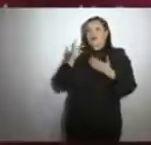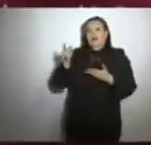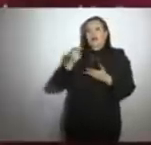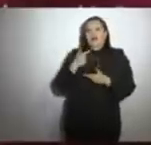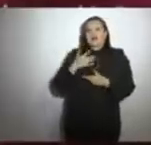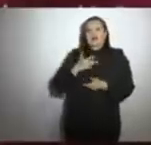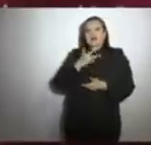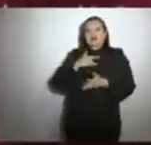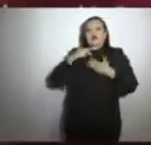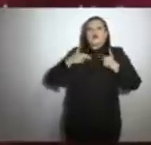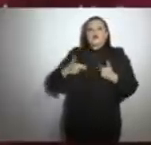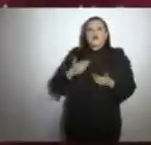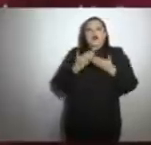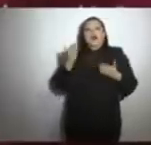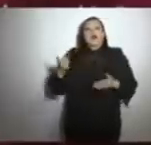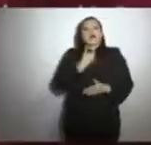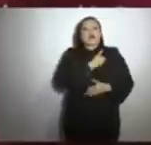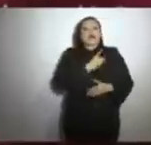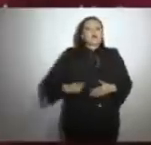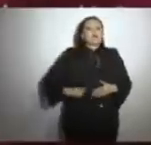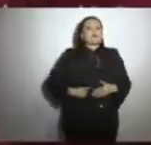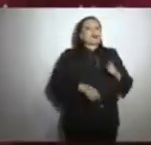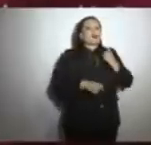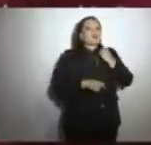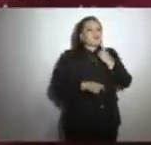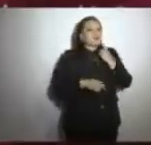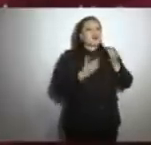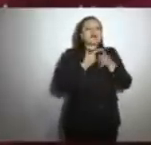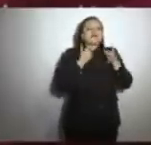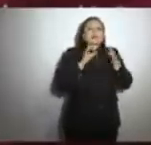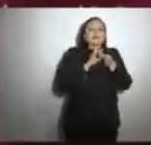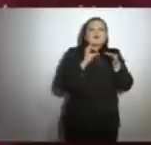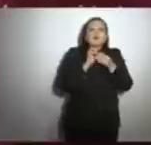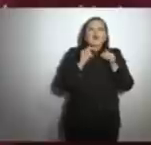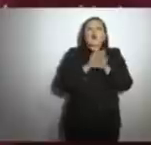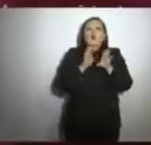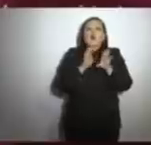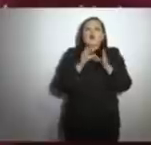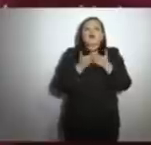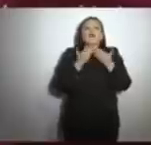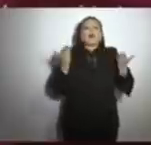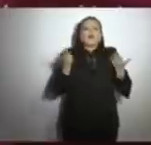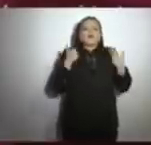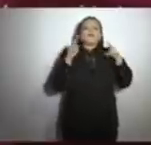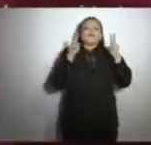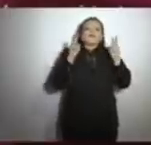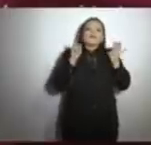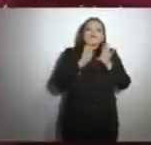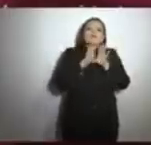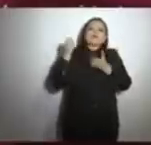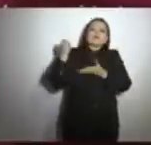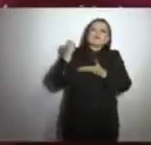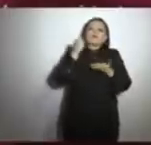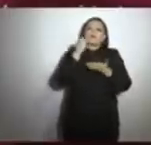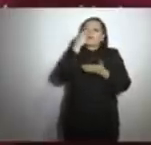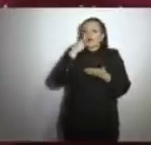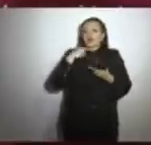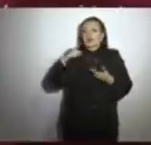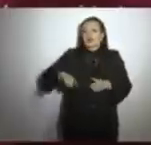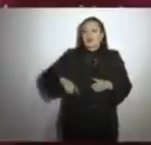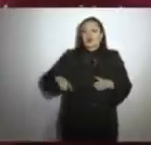calidad humana. El presidente habla de cómo le podríamos llamar a lo que nosotros hacemos, a lo que el gobierno de la